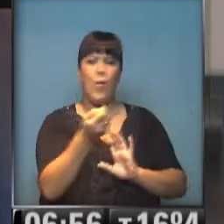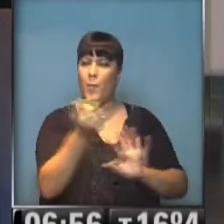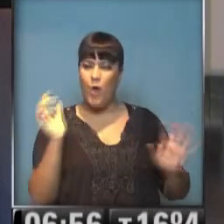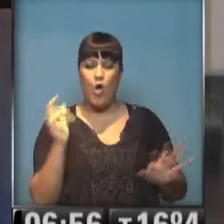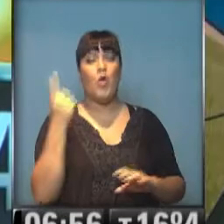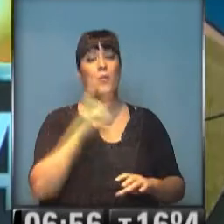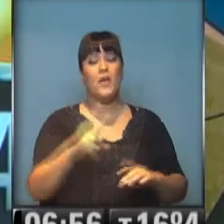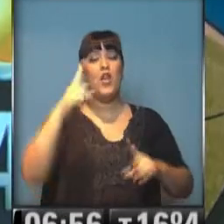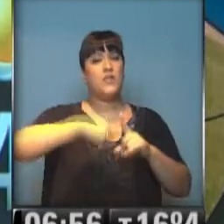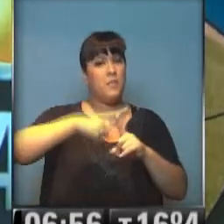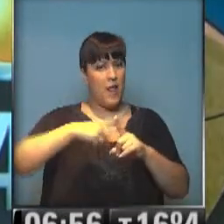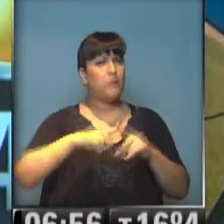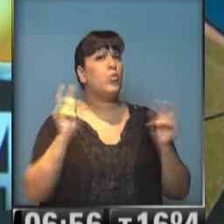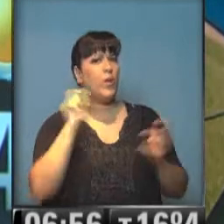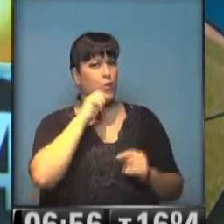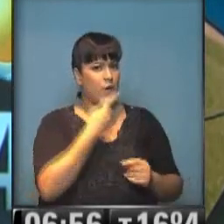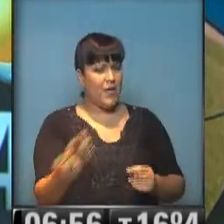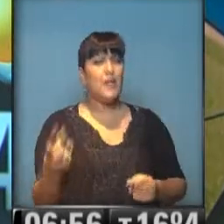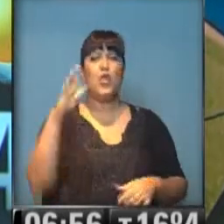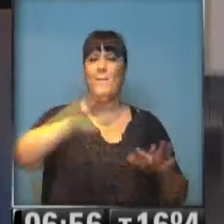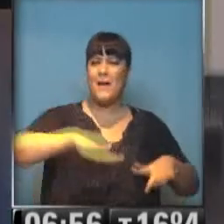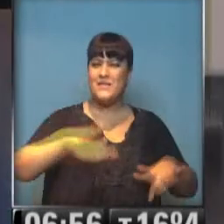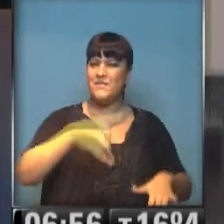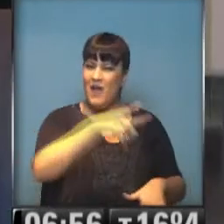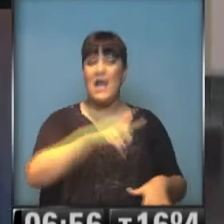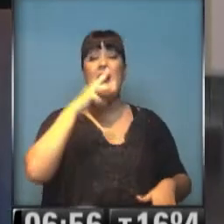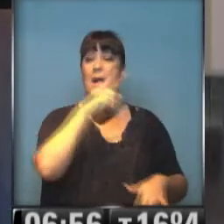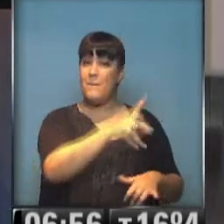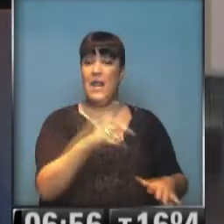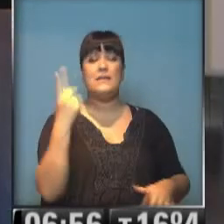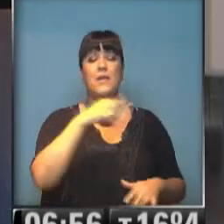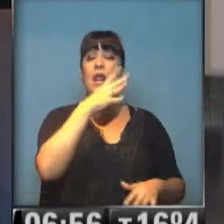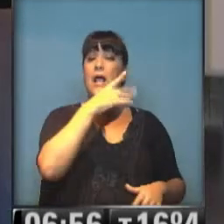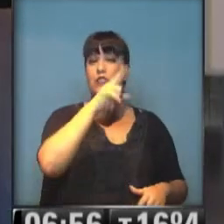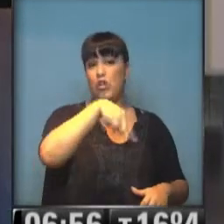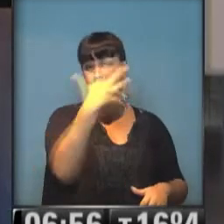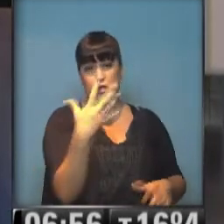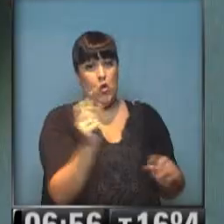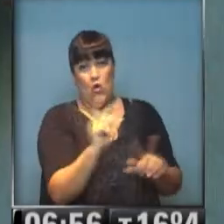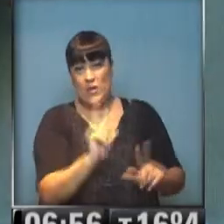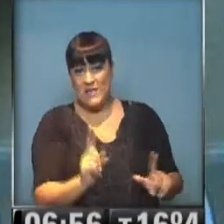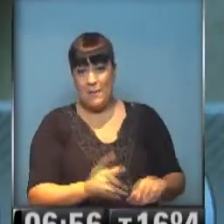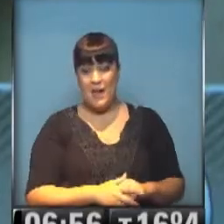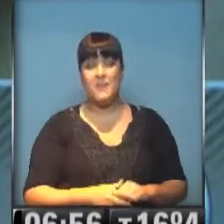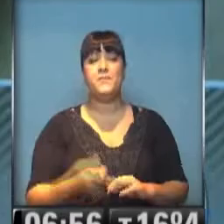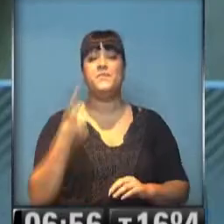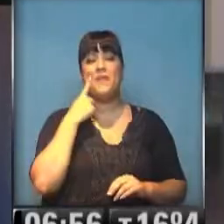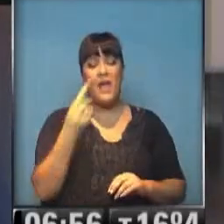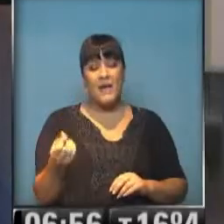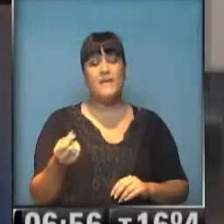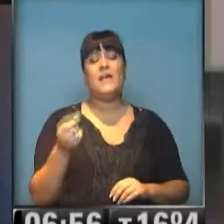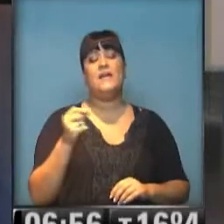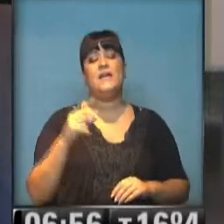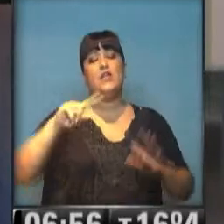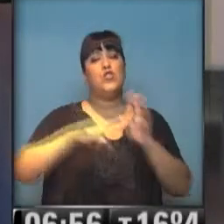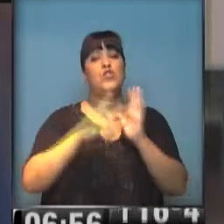las temperaturas muy, muy agradables. La más bajita para La Plata, pero 14.5 no está nada mal. Vamos a ver dentro de la ciudad